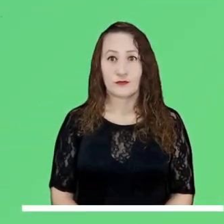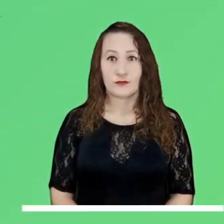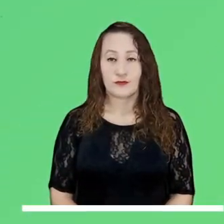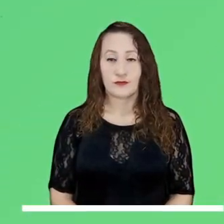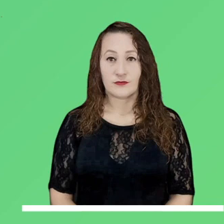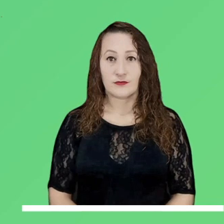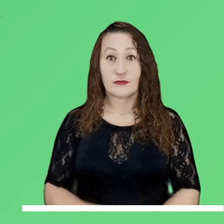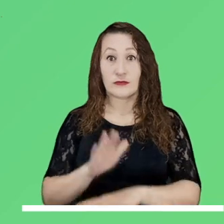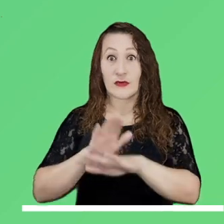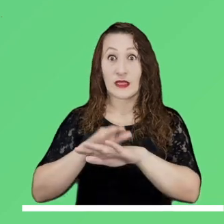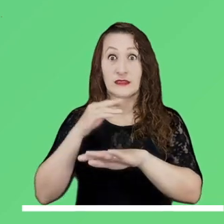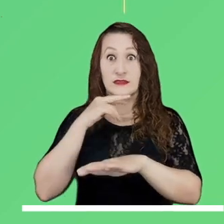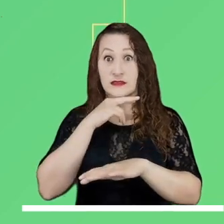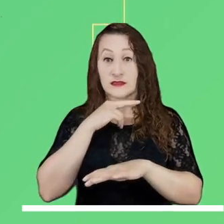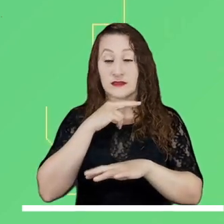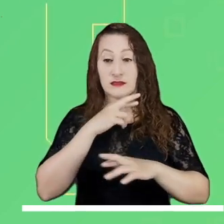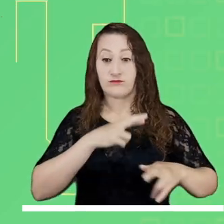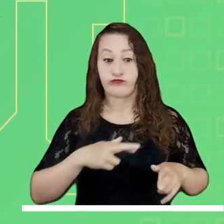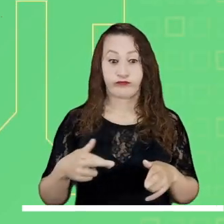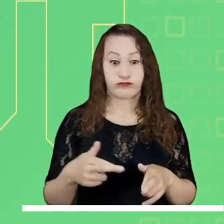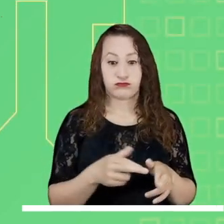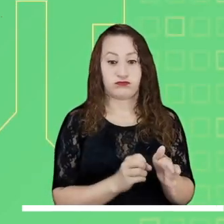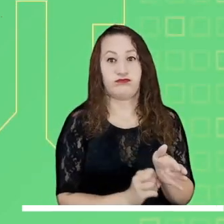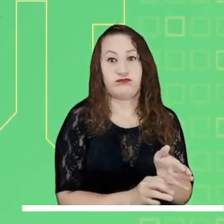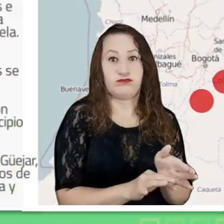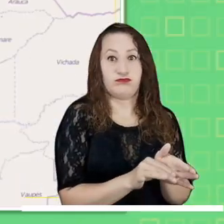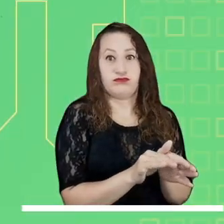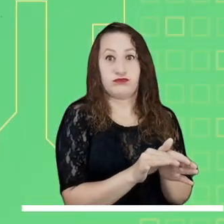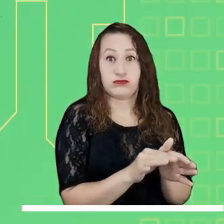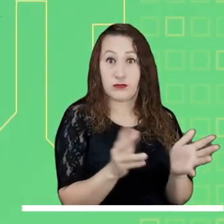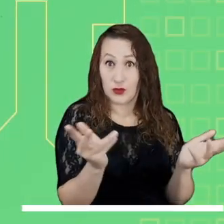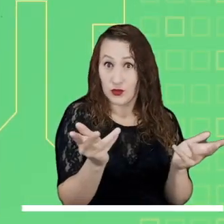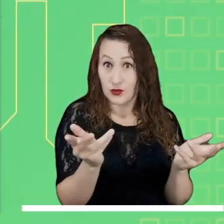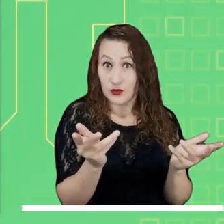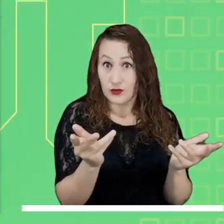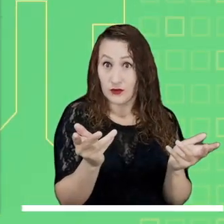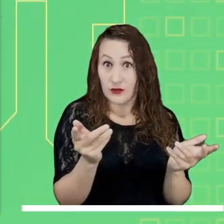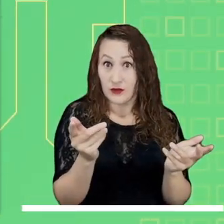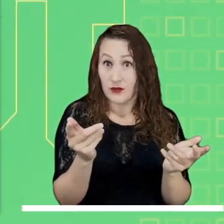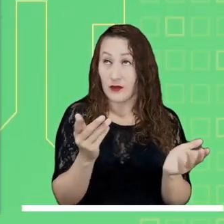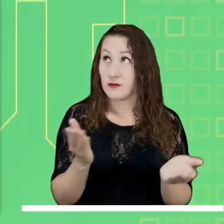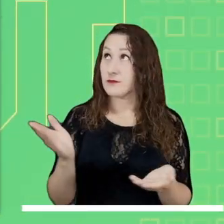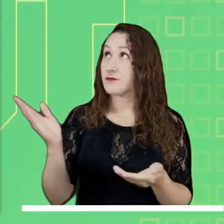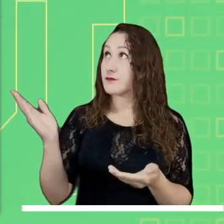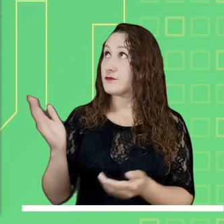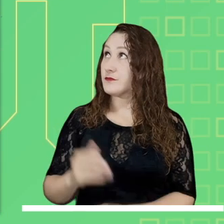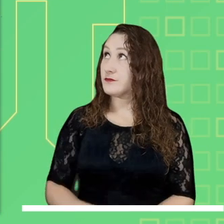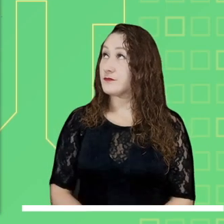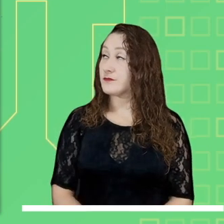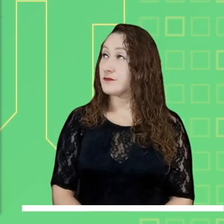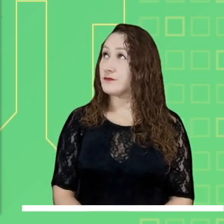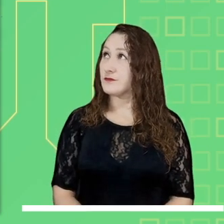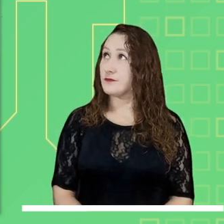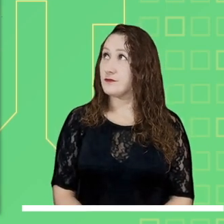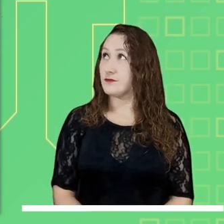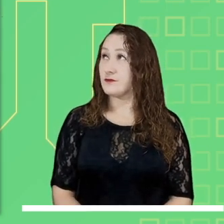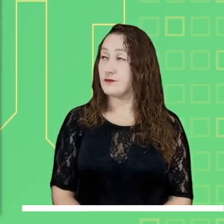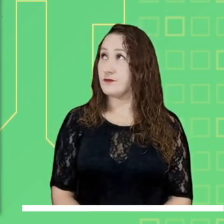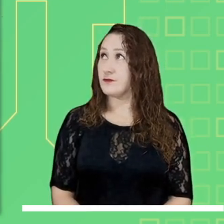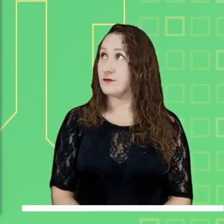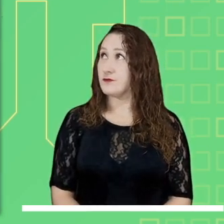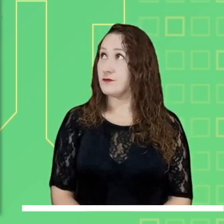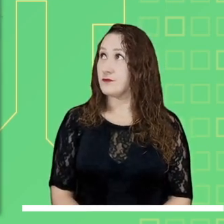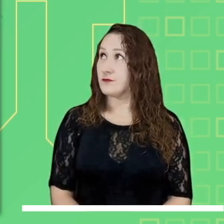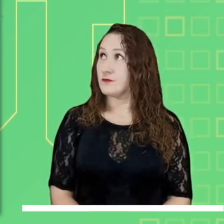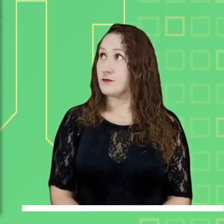Veamos ahora las alertas que se encuentran activas. Alerta roja por crecientes súbitas e inundaciones en la cuenca del